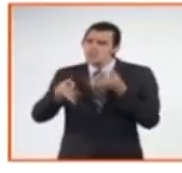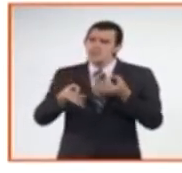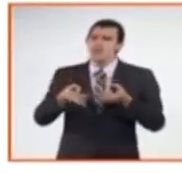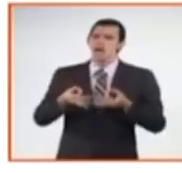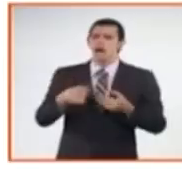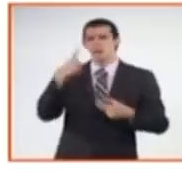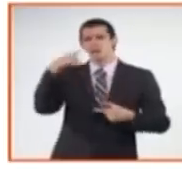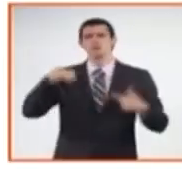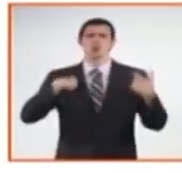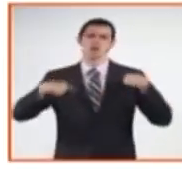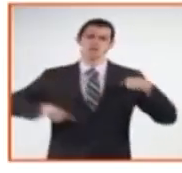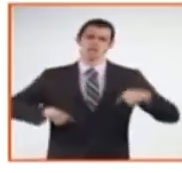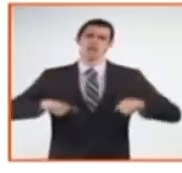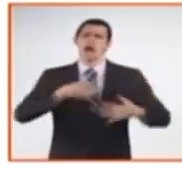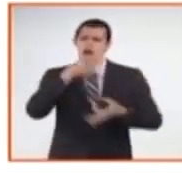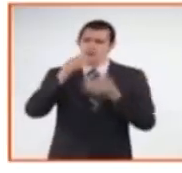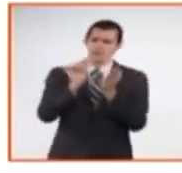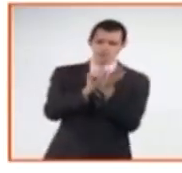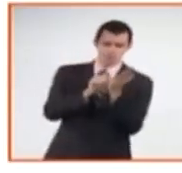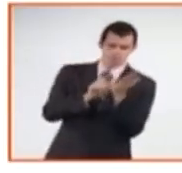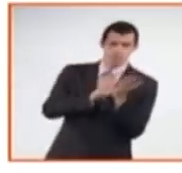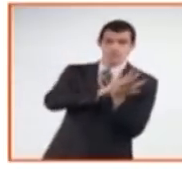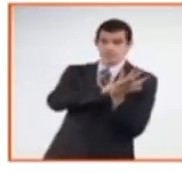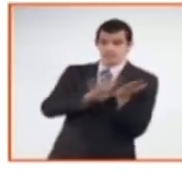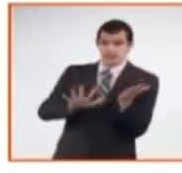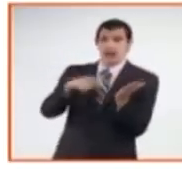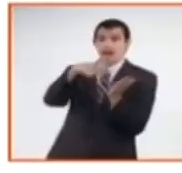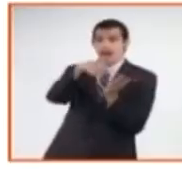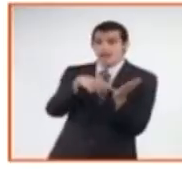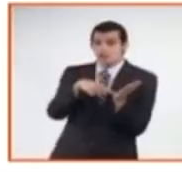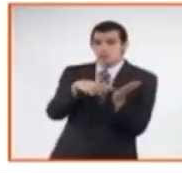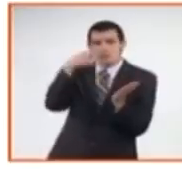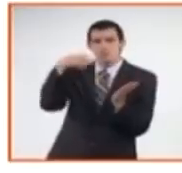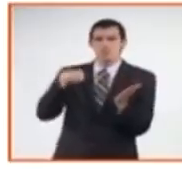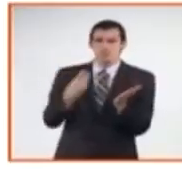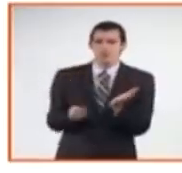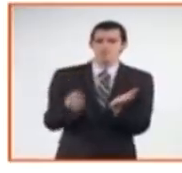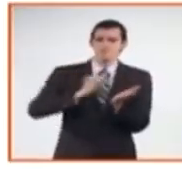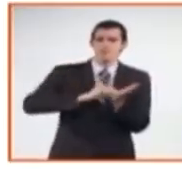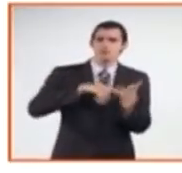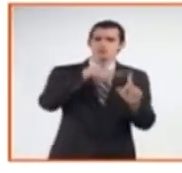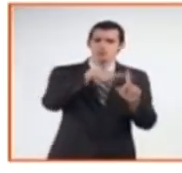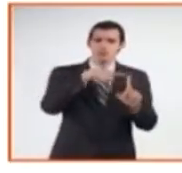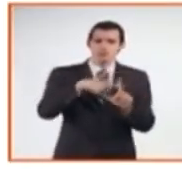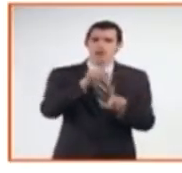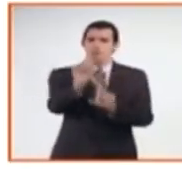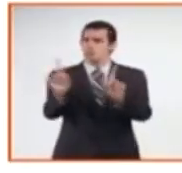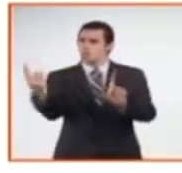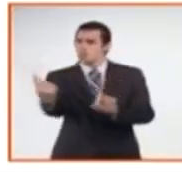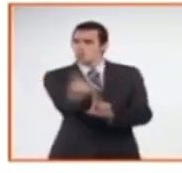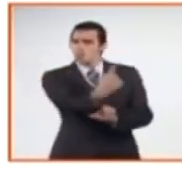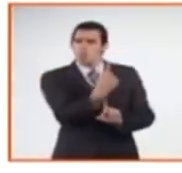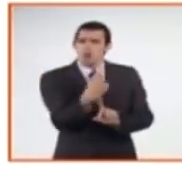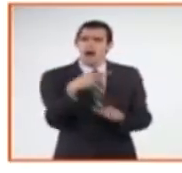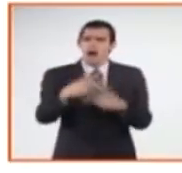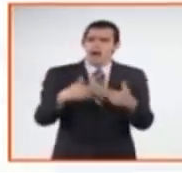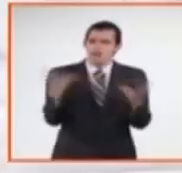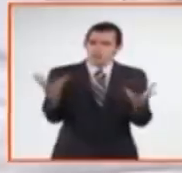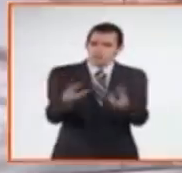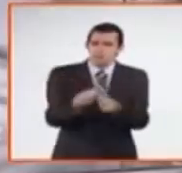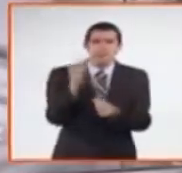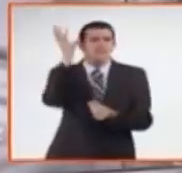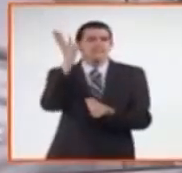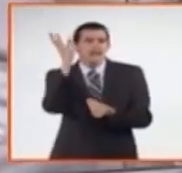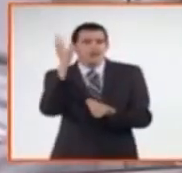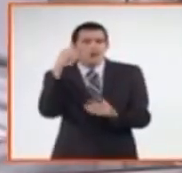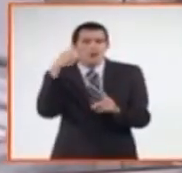dice que deben hacer falta real de unas 500 mil 25 países buenos us 500 mil doscientas en producción en este momento y deben estar listas también